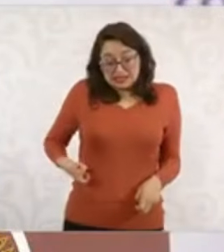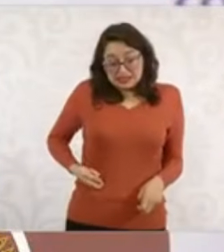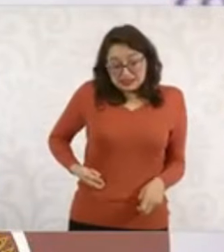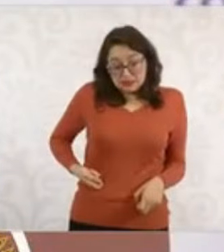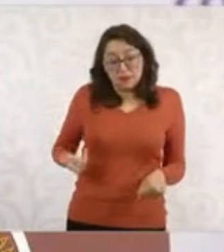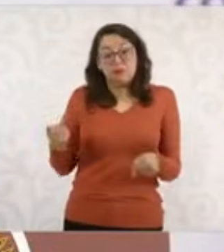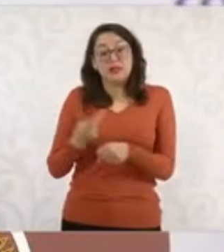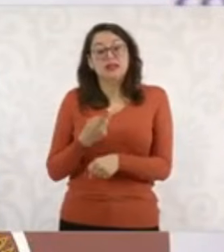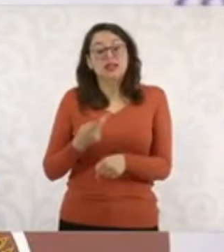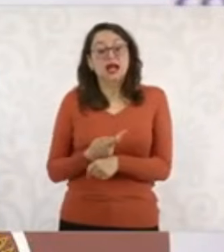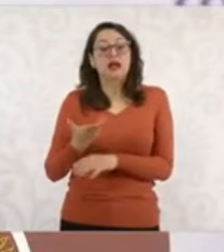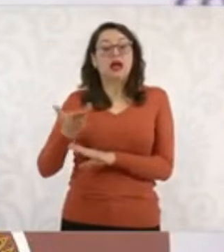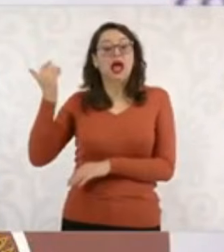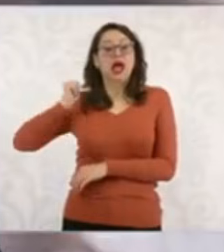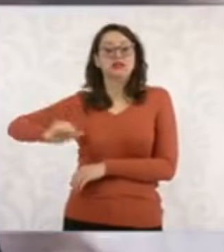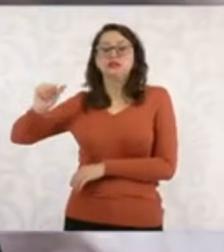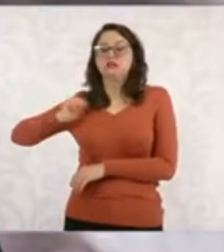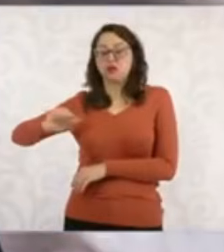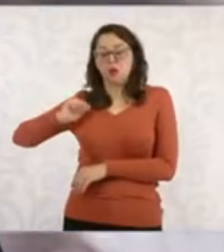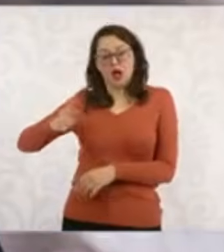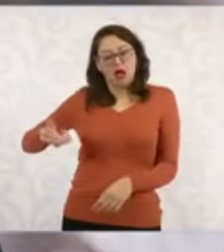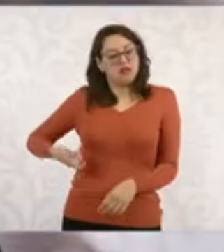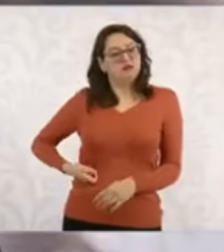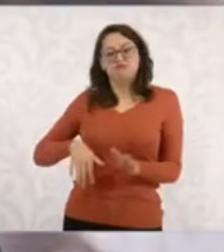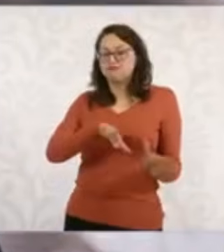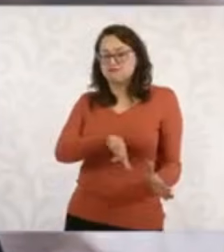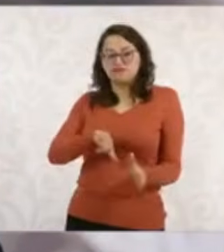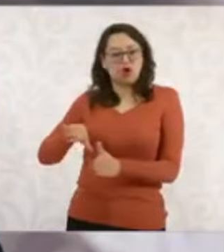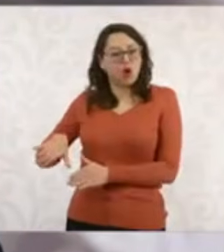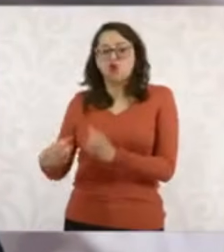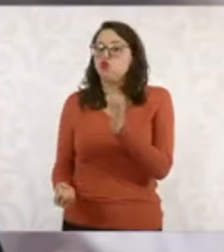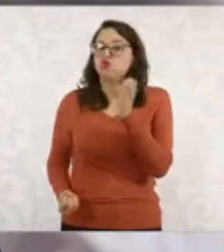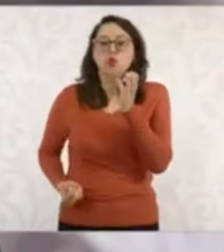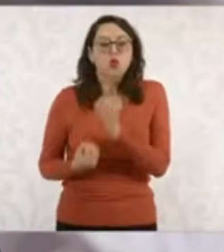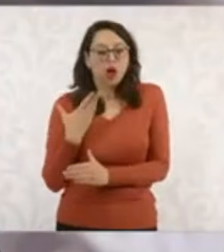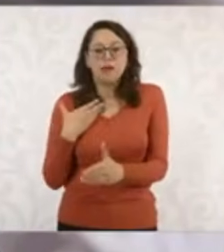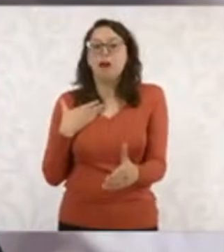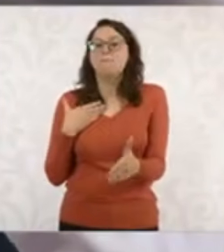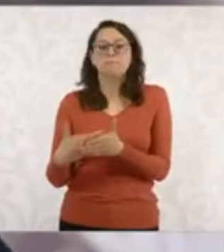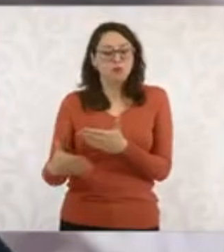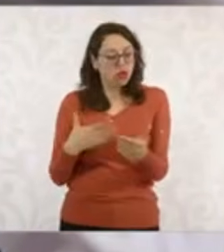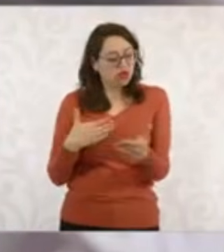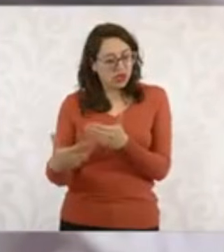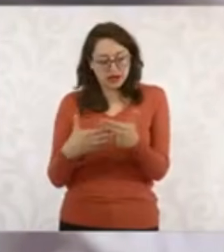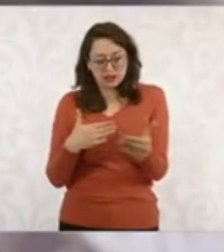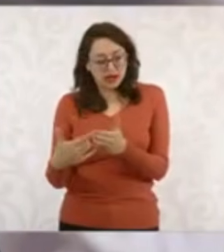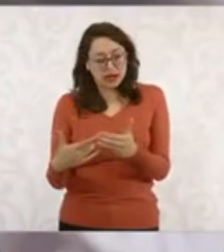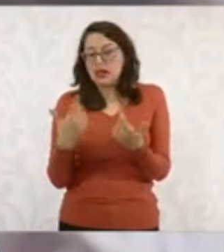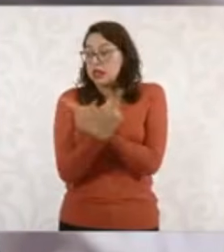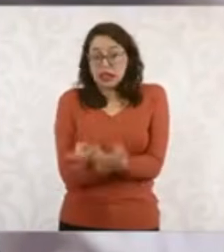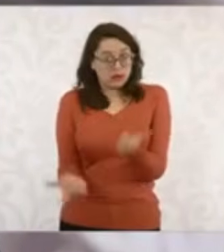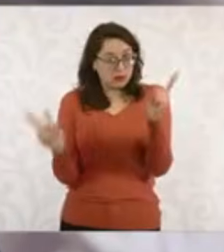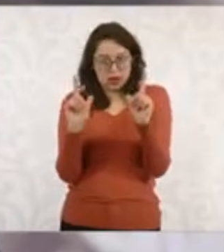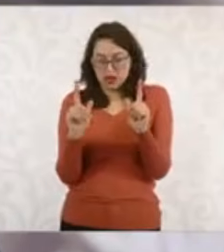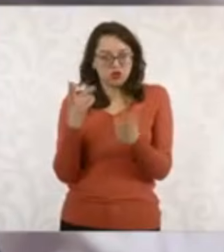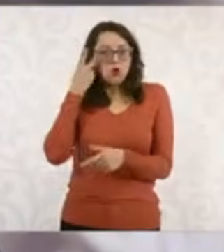de insulinas más viejas hacia insulina glargina en particular, que es una insulina basal. También es una insulina que no tiene patente, es genérica, pero